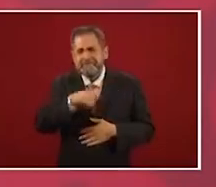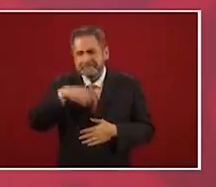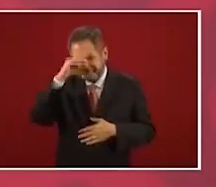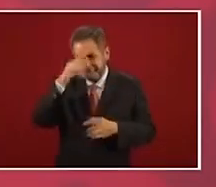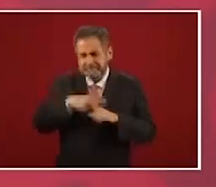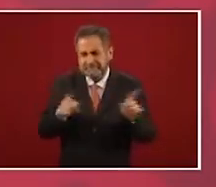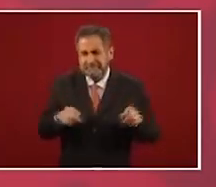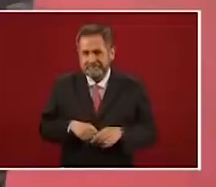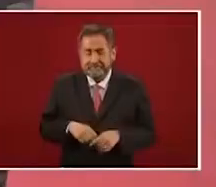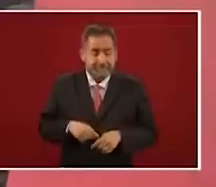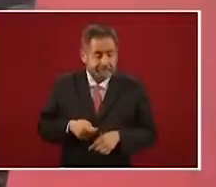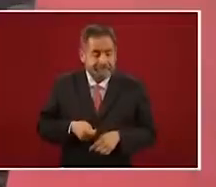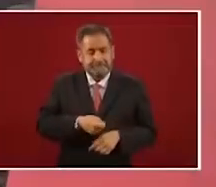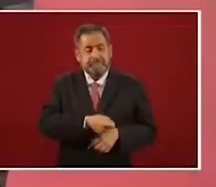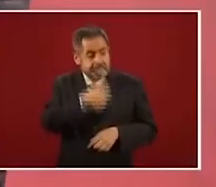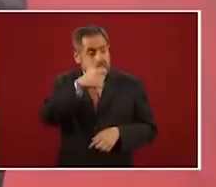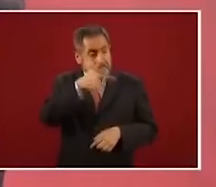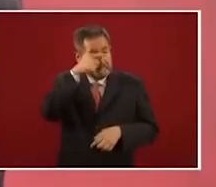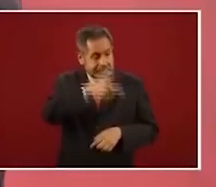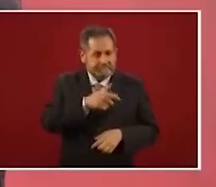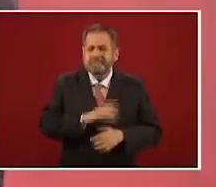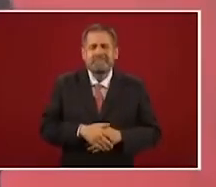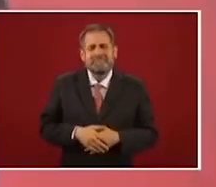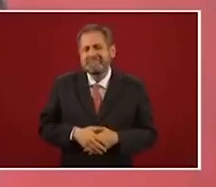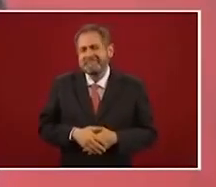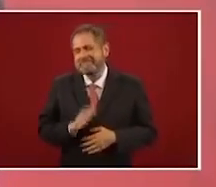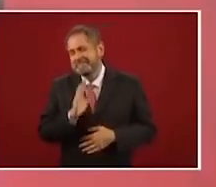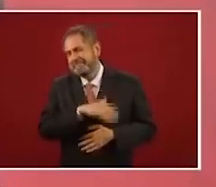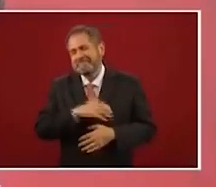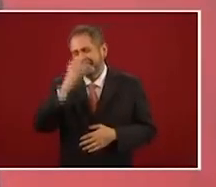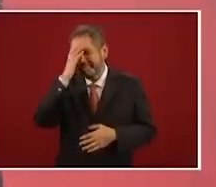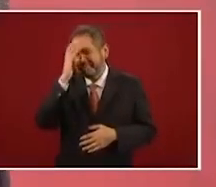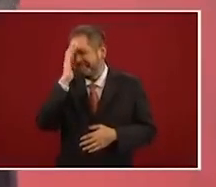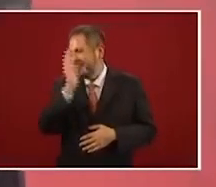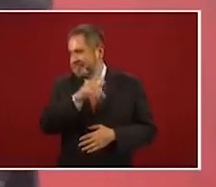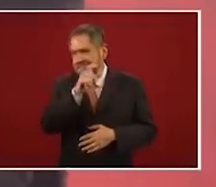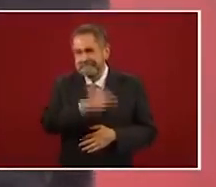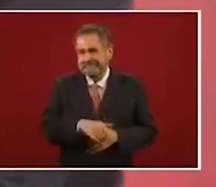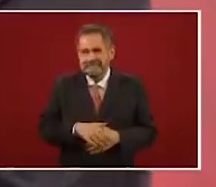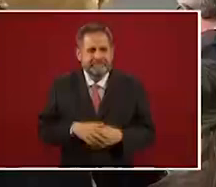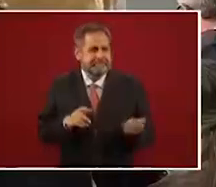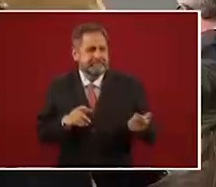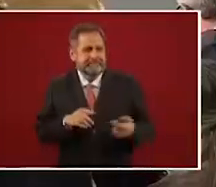sea, no es novedad. ¿Qué novedad puede haber que Iriar